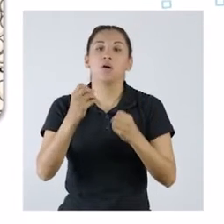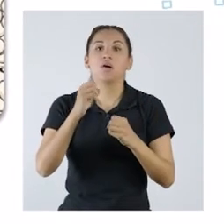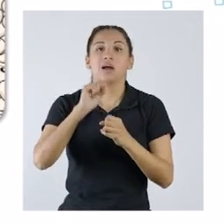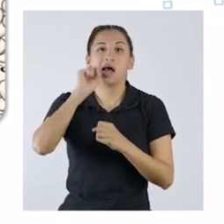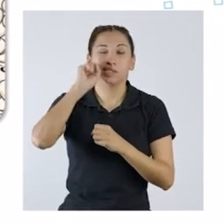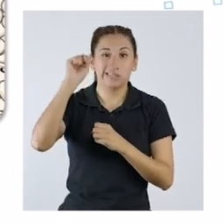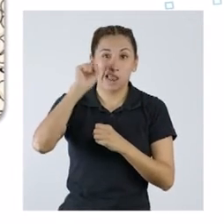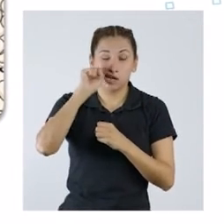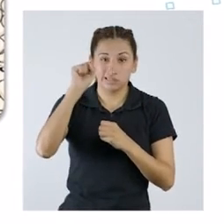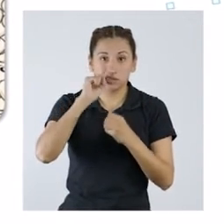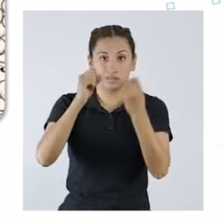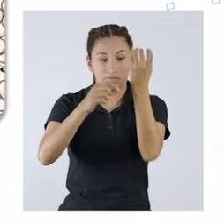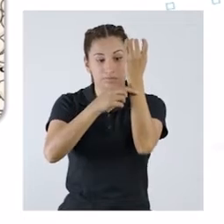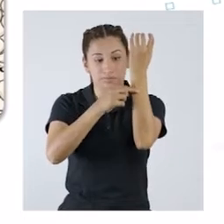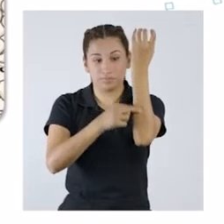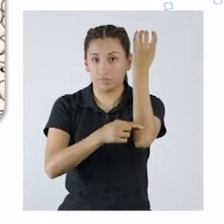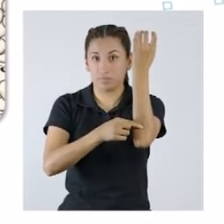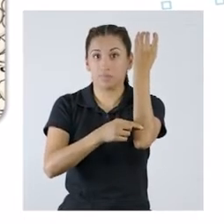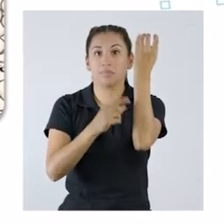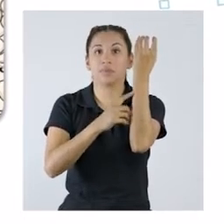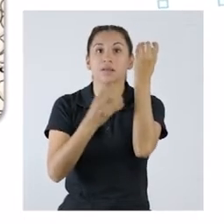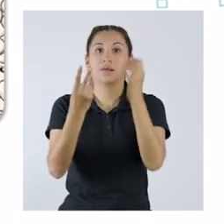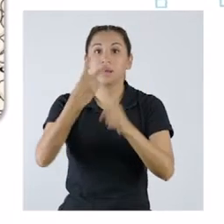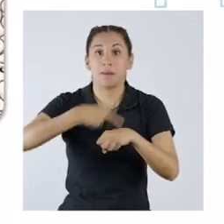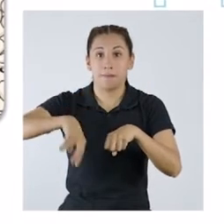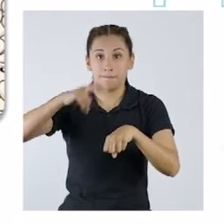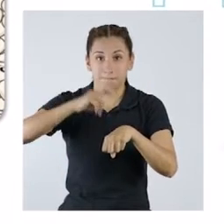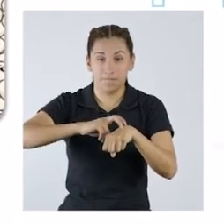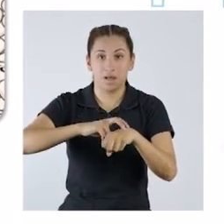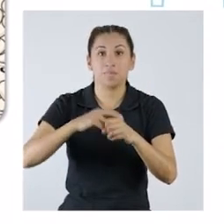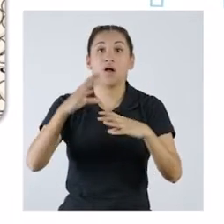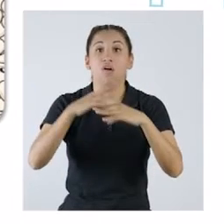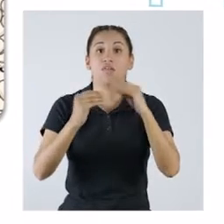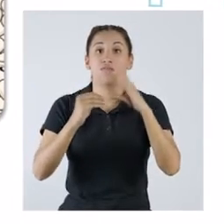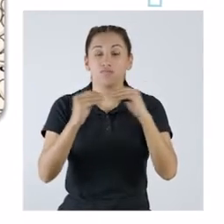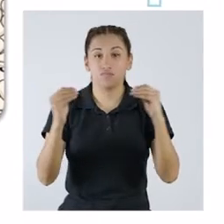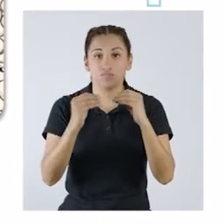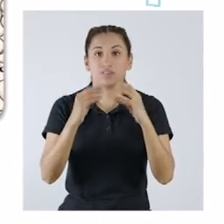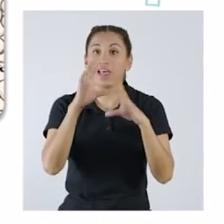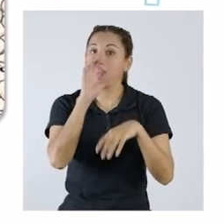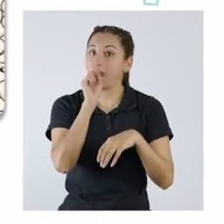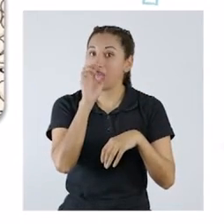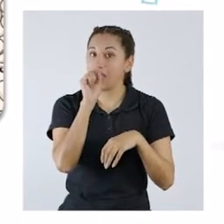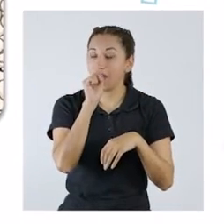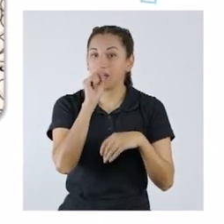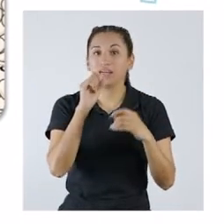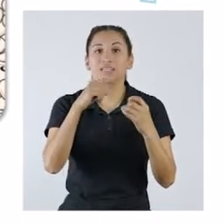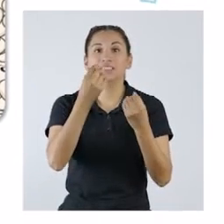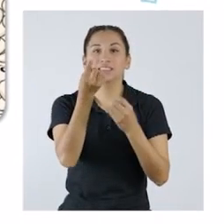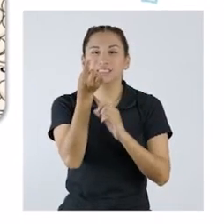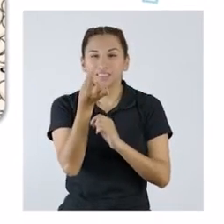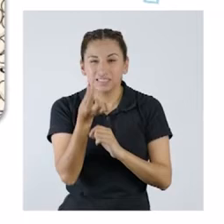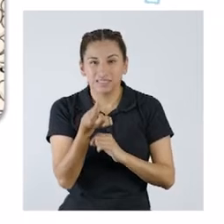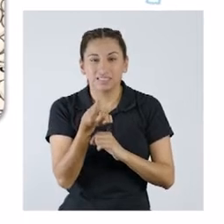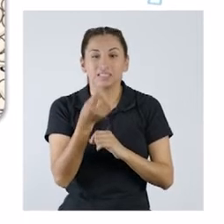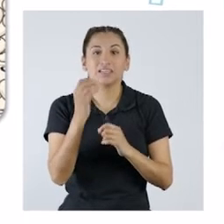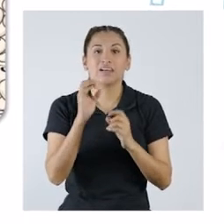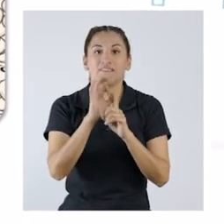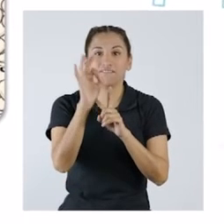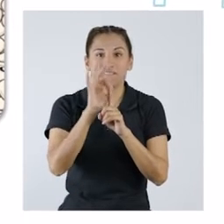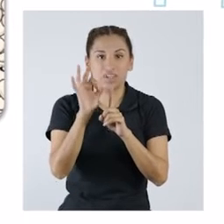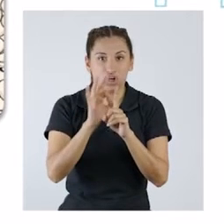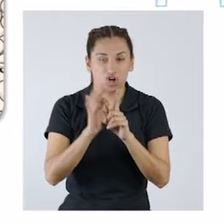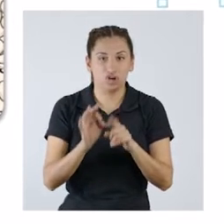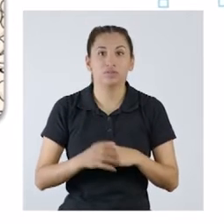la zanahoria, en el tallo de las plantas, como la papa, en los frutos, como en la naranja, y en las semillas, como